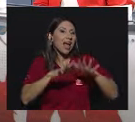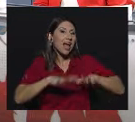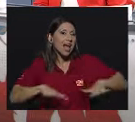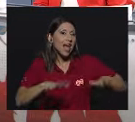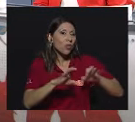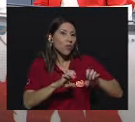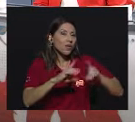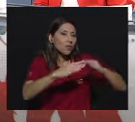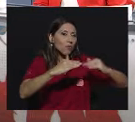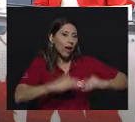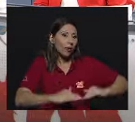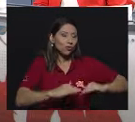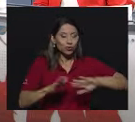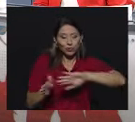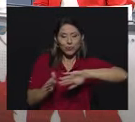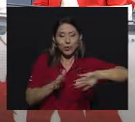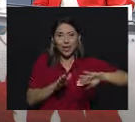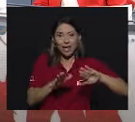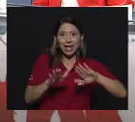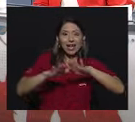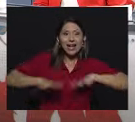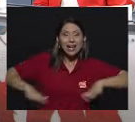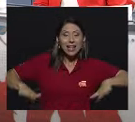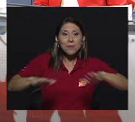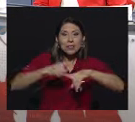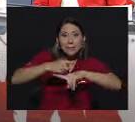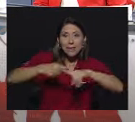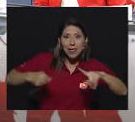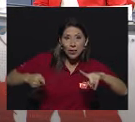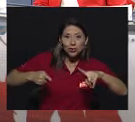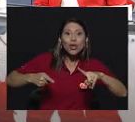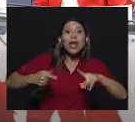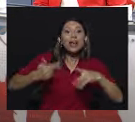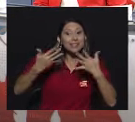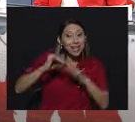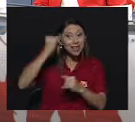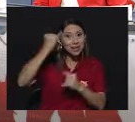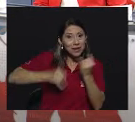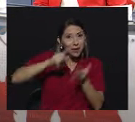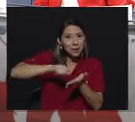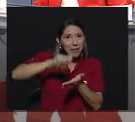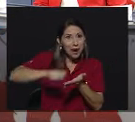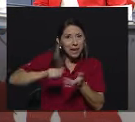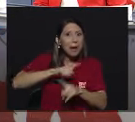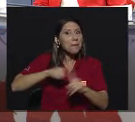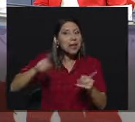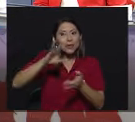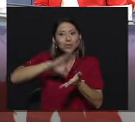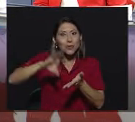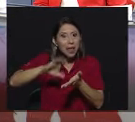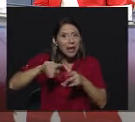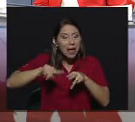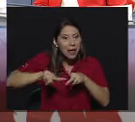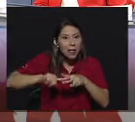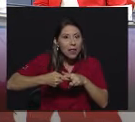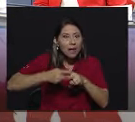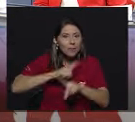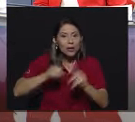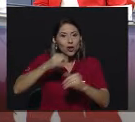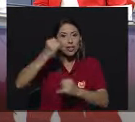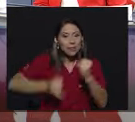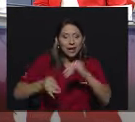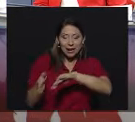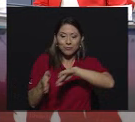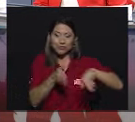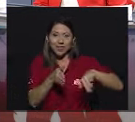educativos medios que tienen primaria completa y tienen secundaria, pero no la culminaron, y climas educativos